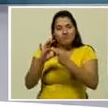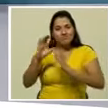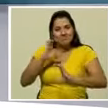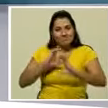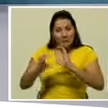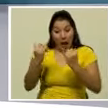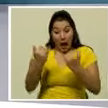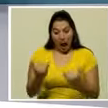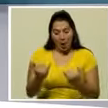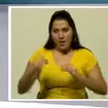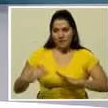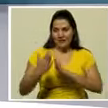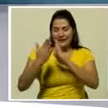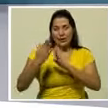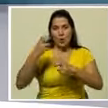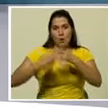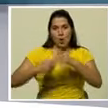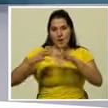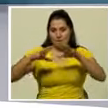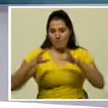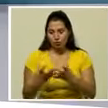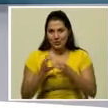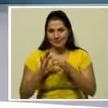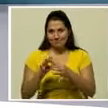crisis mundial por la pandemia.